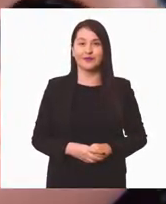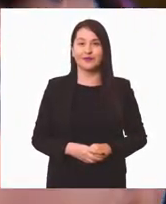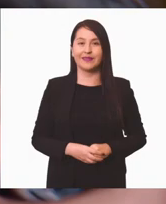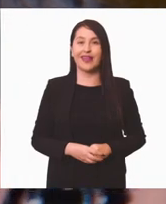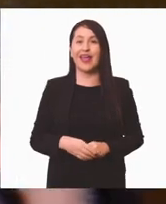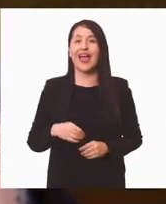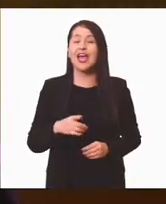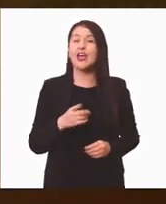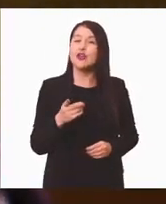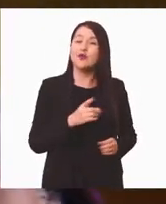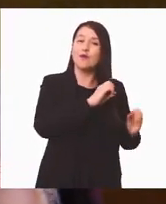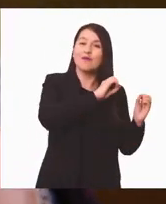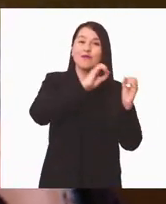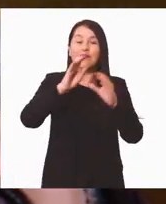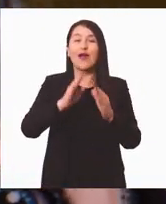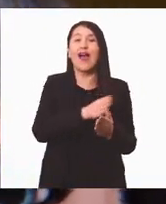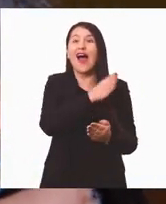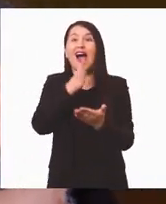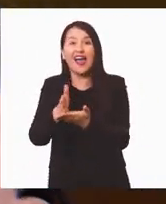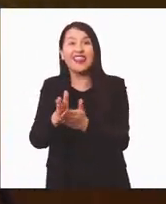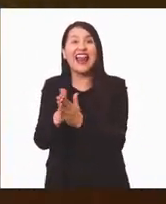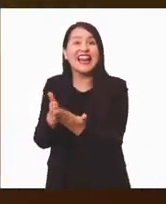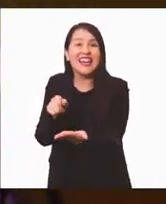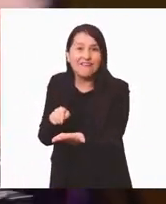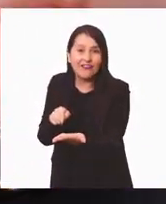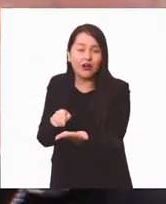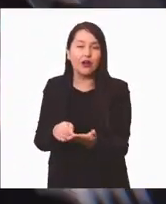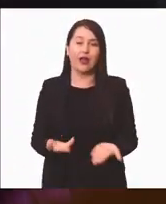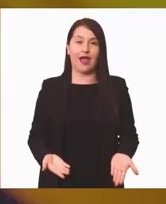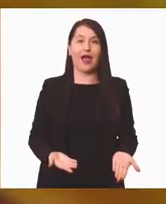¡Lánzame hacia el libro! ¡Bueno, sé más específica!